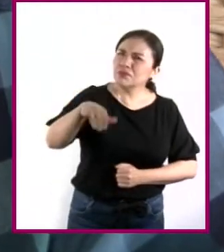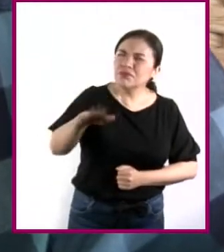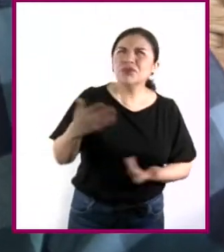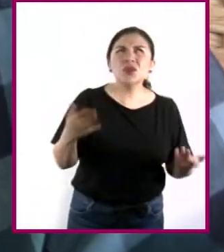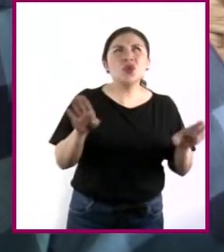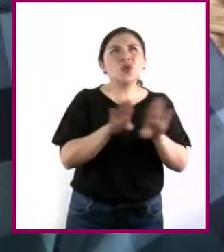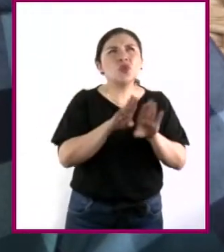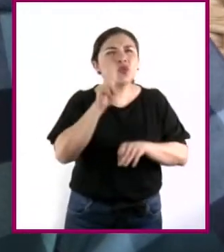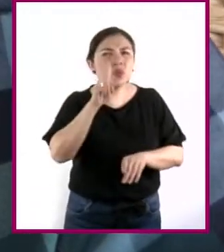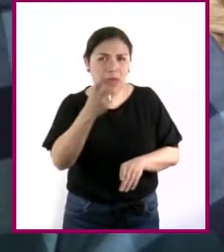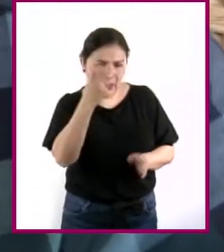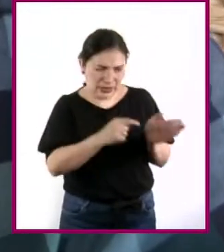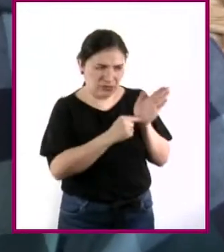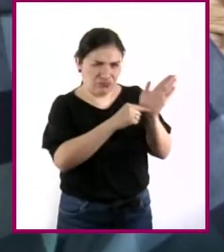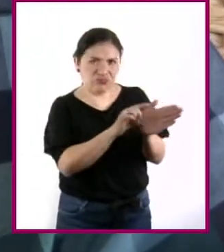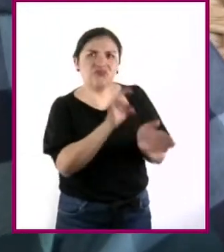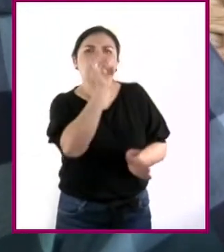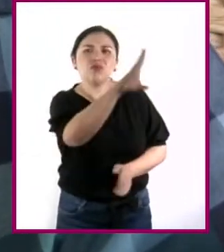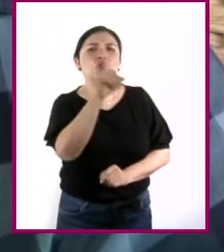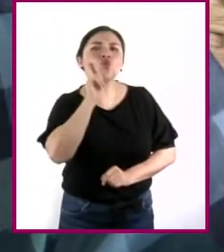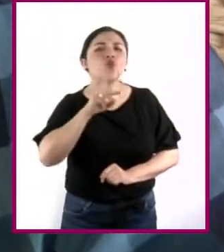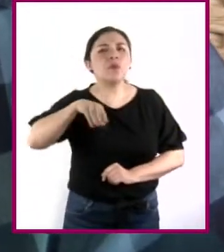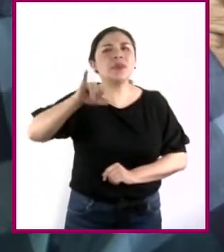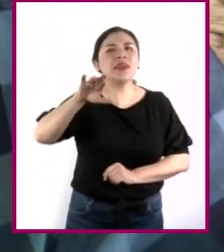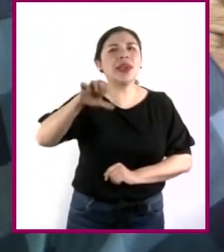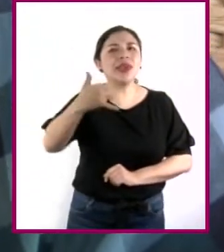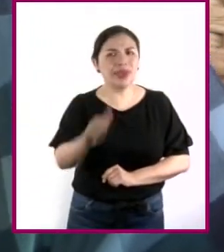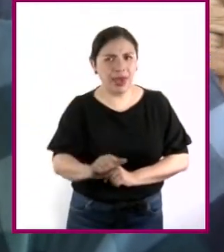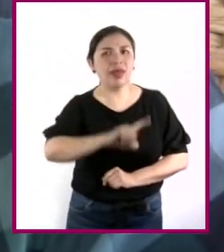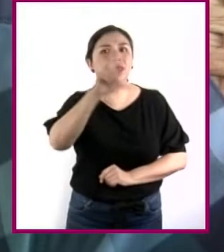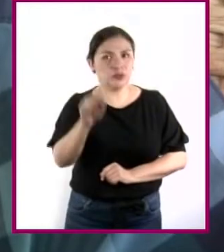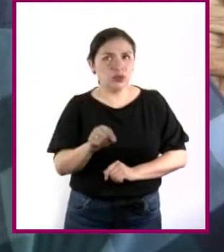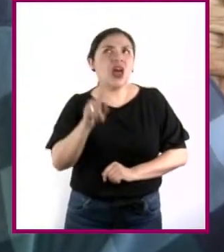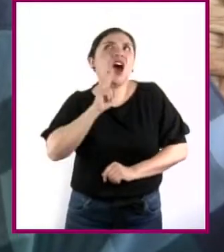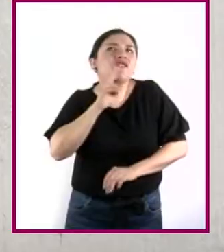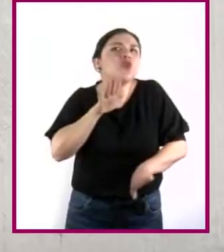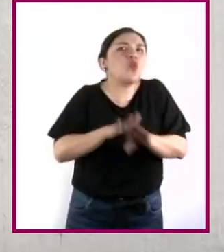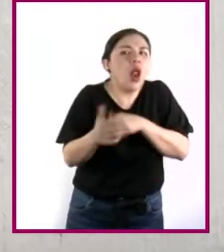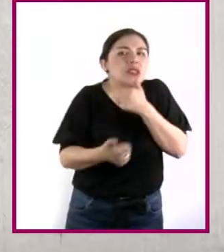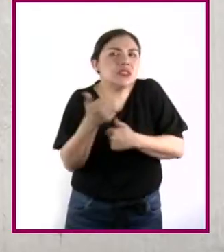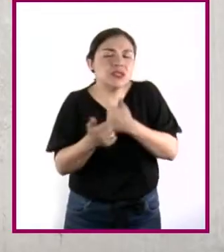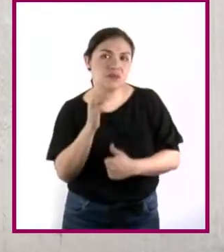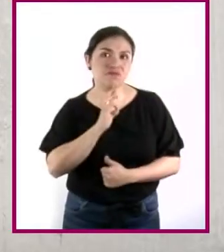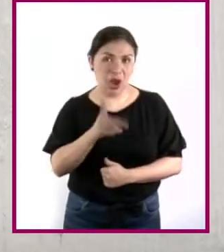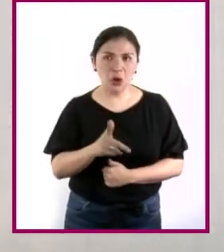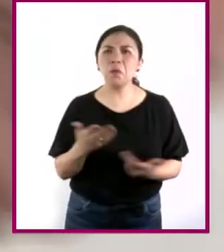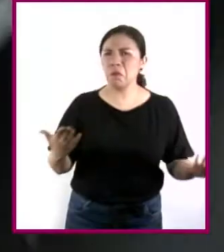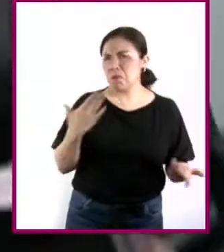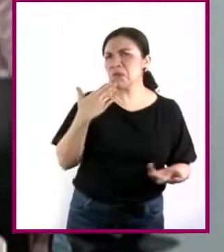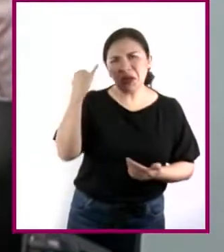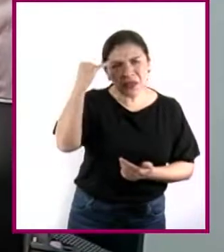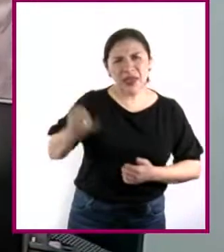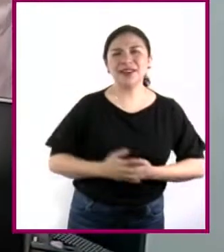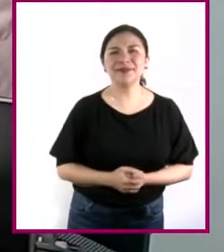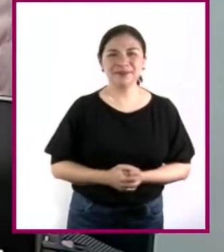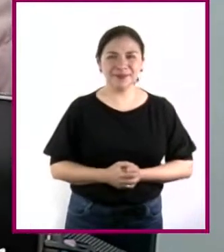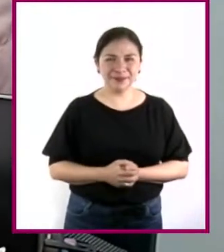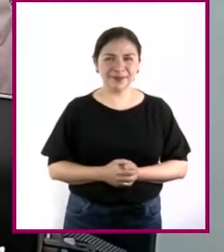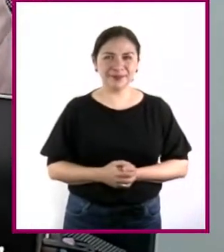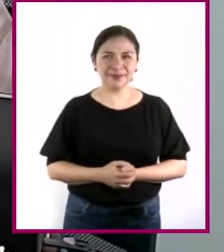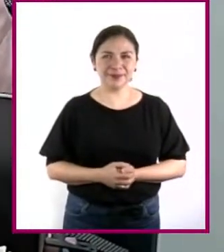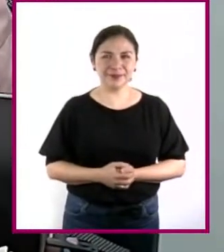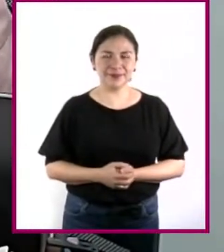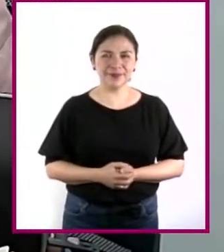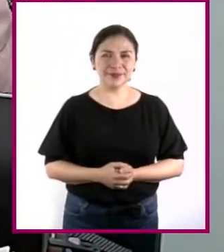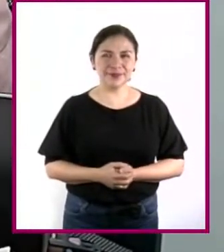ves que le mandemos esto a Mireia, lo que ya hemos comentado, y seguir por el mejor camino? Me parece bien. Mira, como te decía